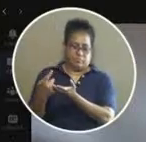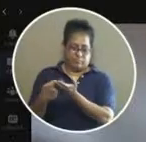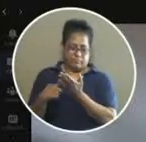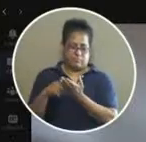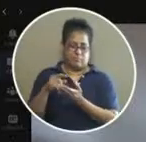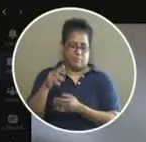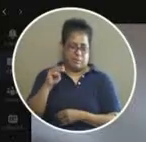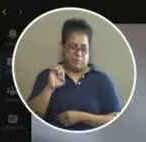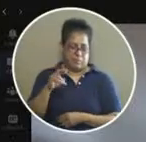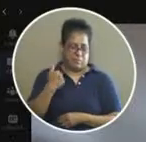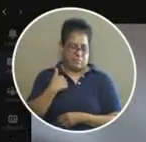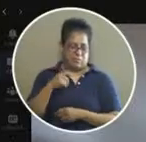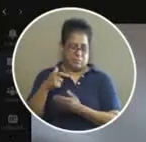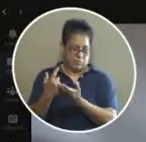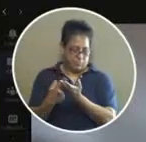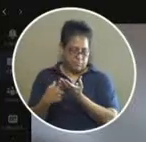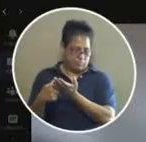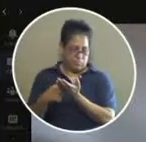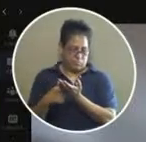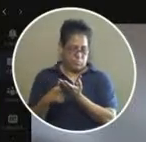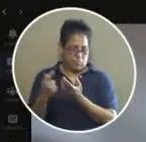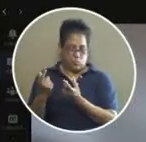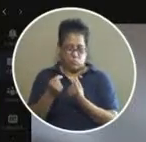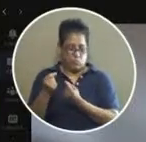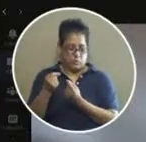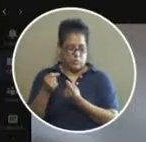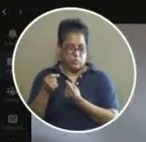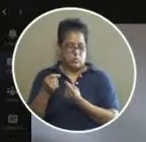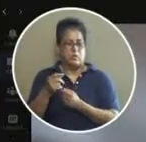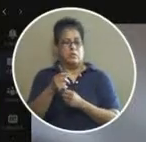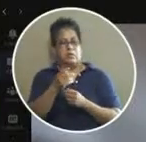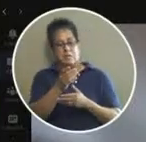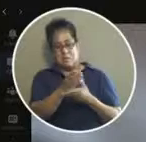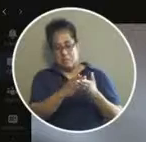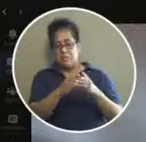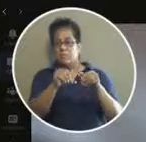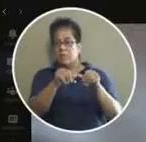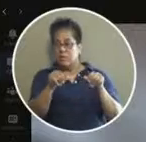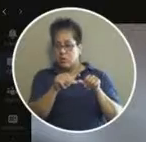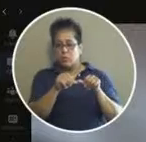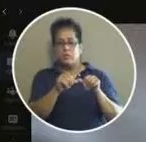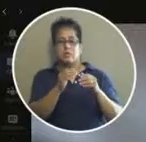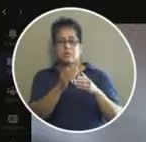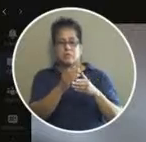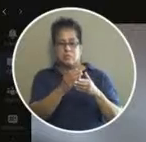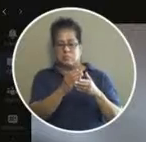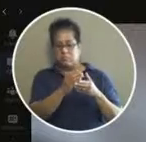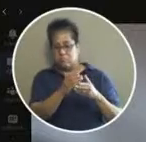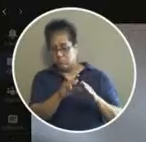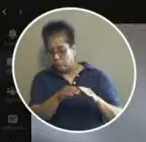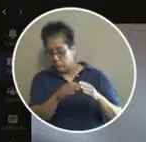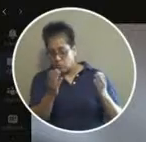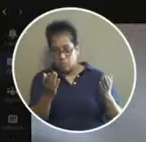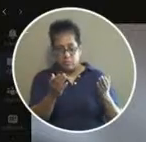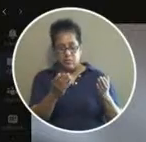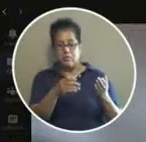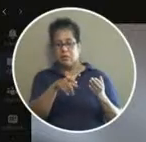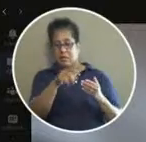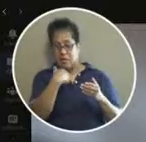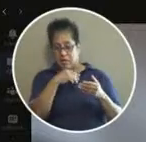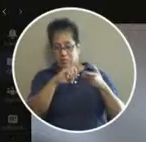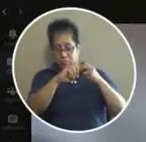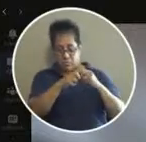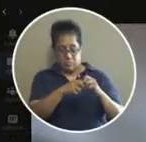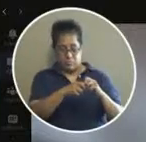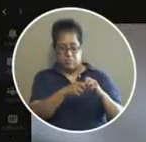y yo para ver qué es lo que podemos hacer. En muchas áreas abrieron los bares y no les funcionó, están teniendo problemas y